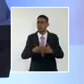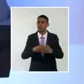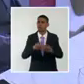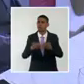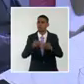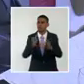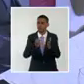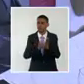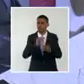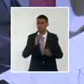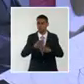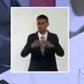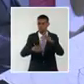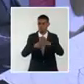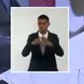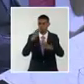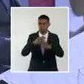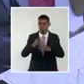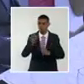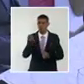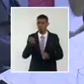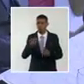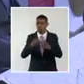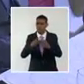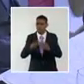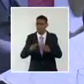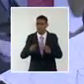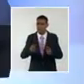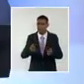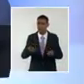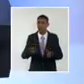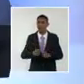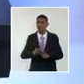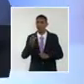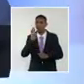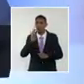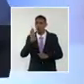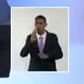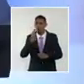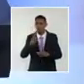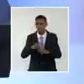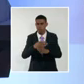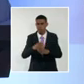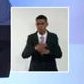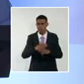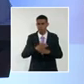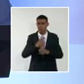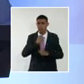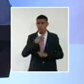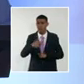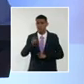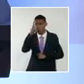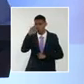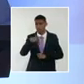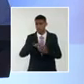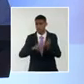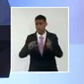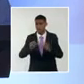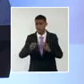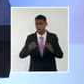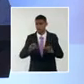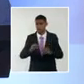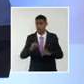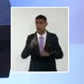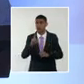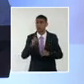de la construcción en las plantas estatales de cemento de Artemisa y Cienfuegos, la participación de las